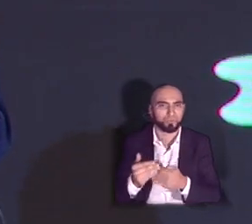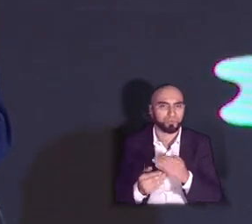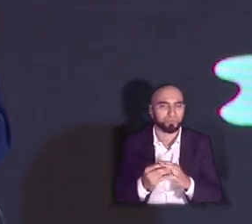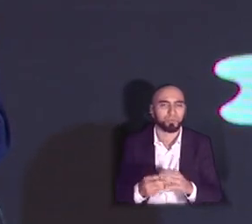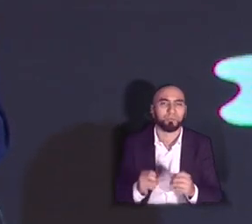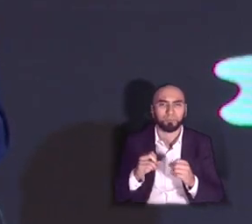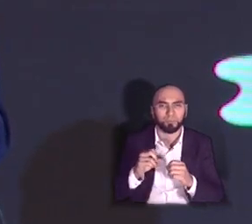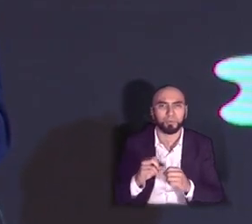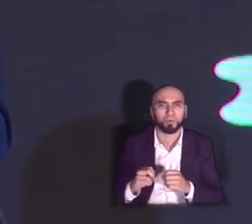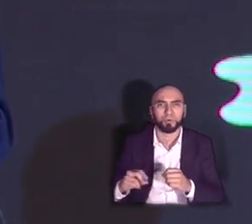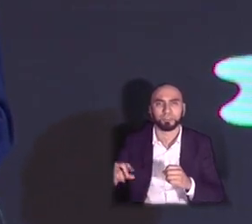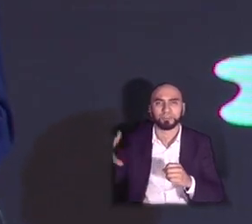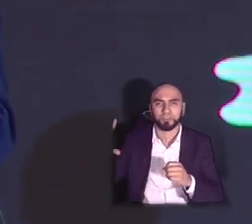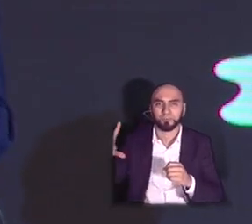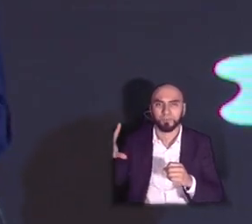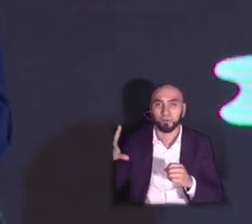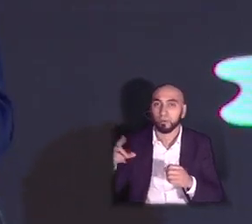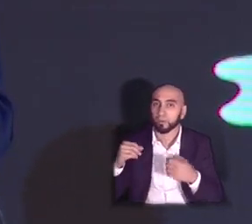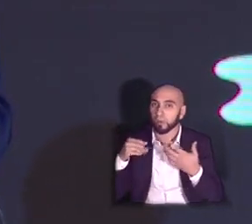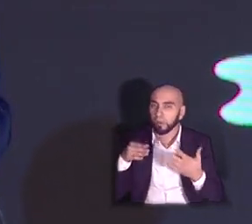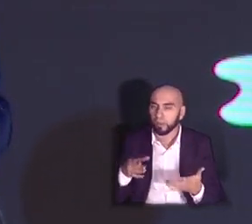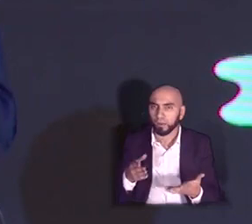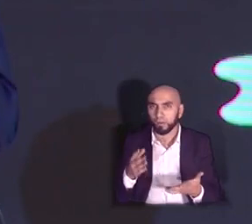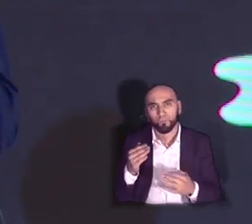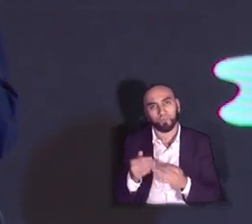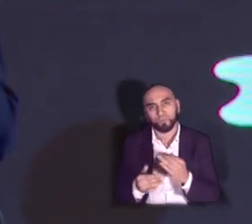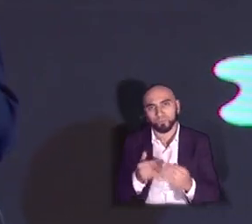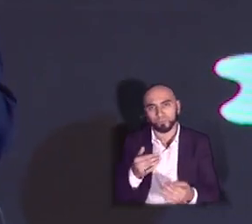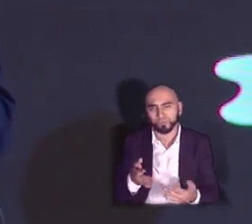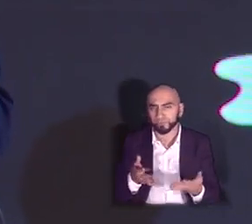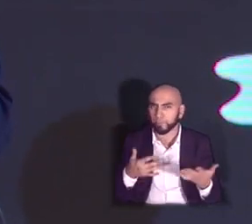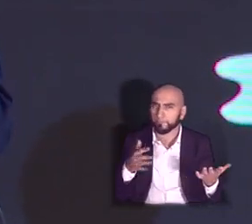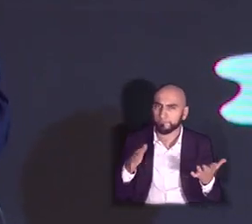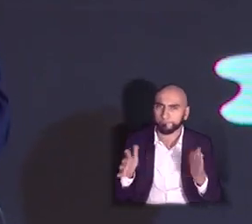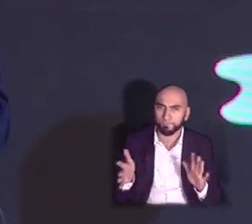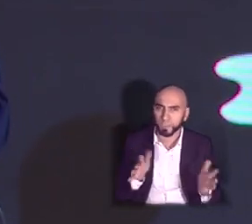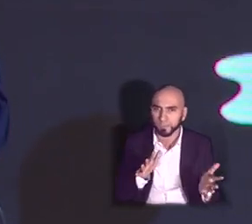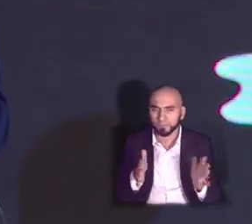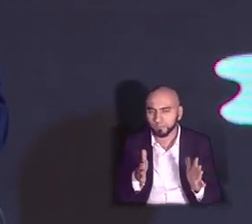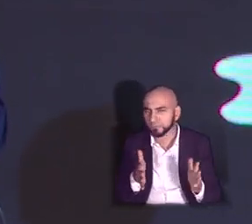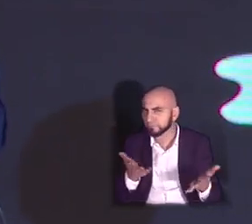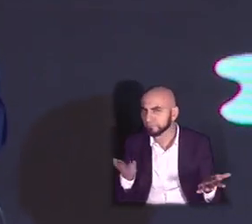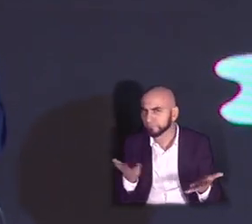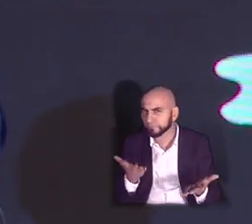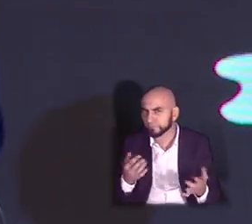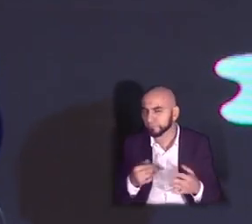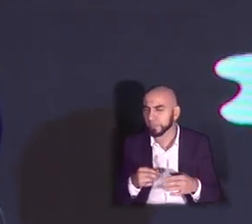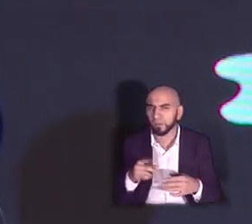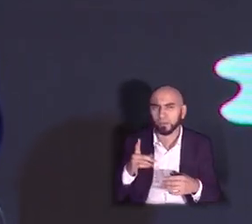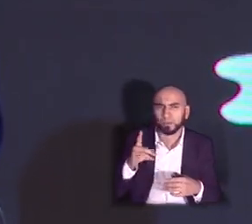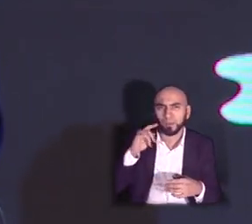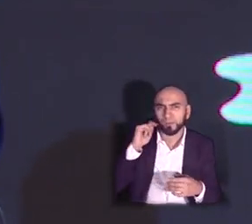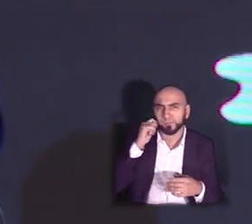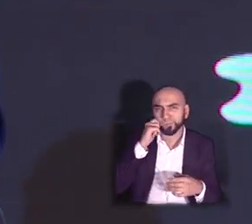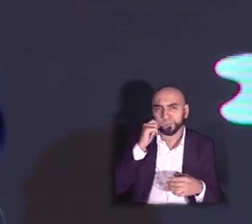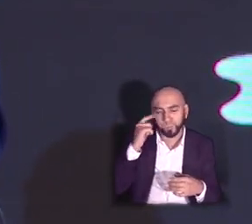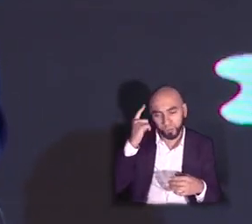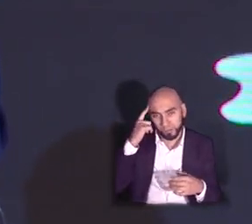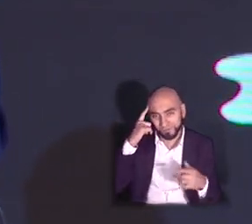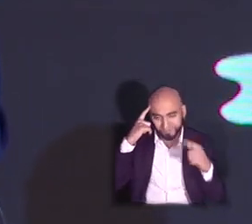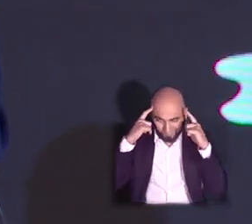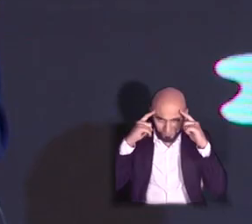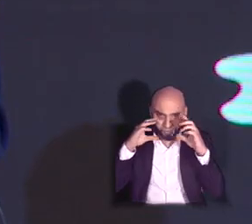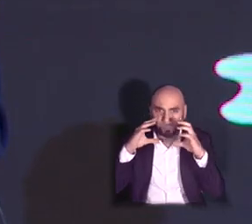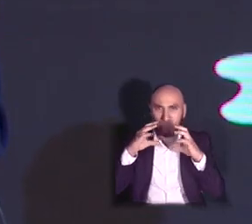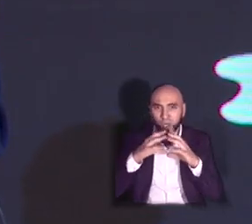como esa evolución progresiva parece haber estado desarrollándose en la expansión del cerebro humano en